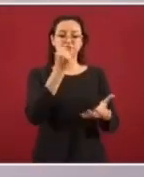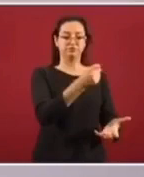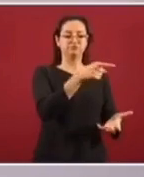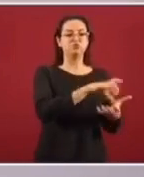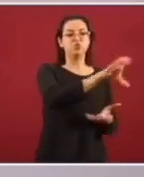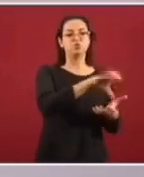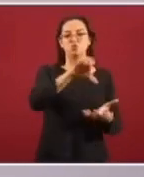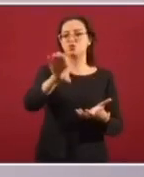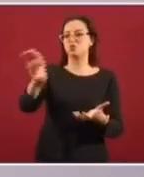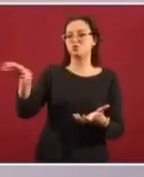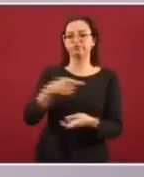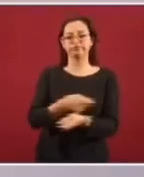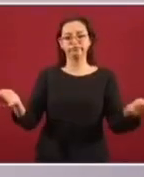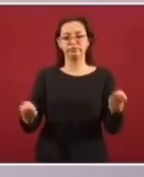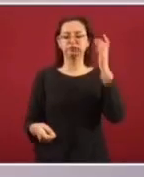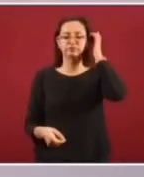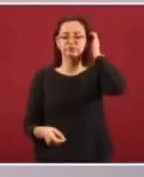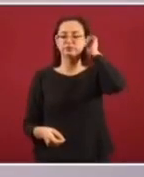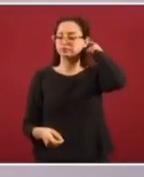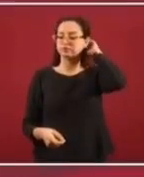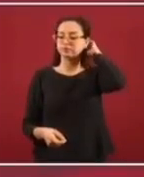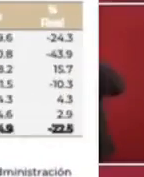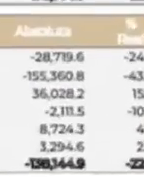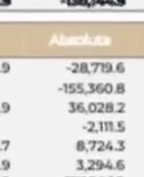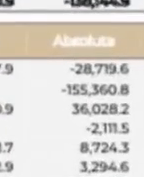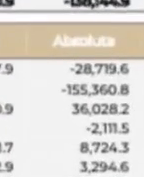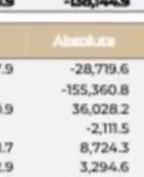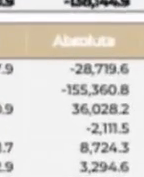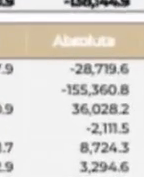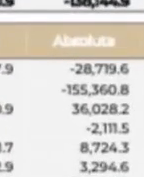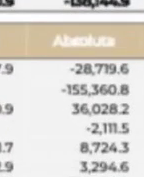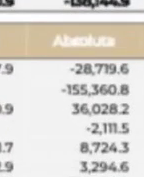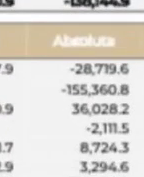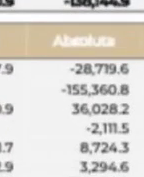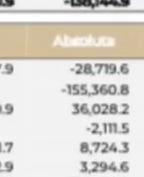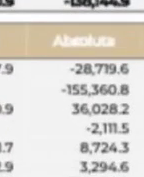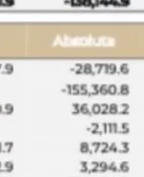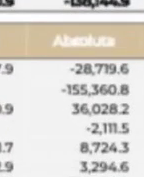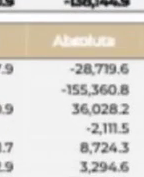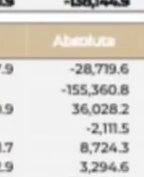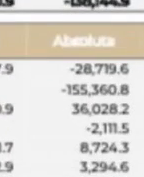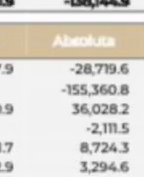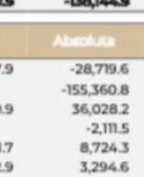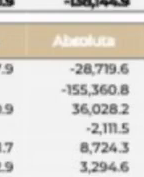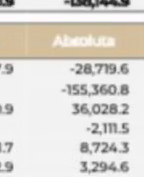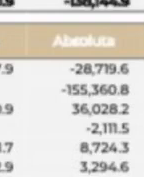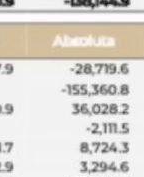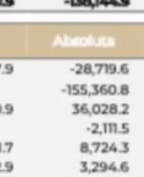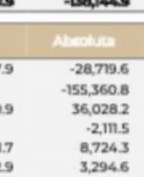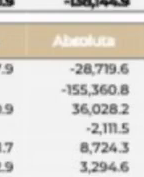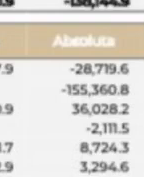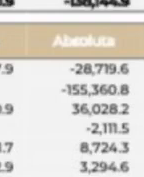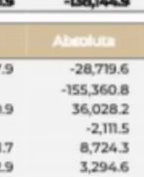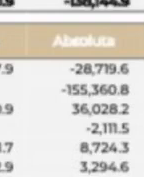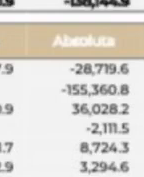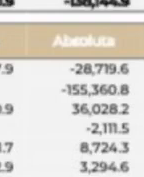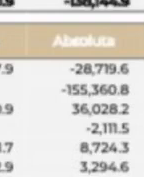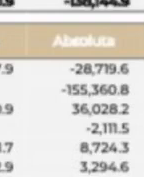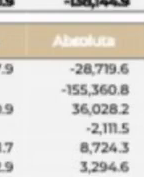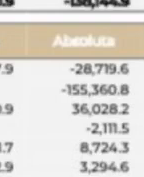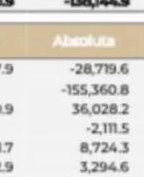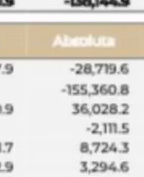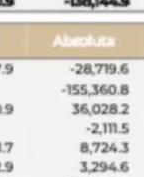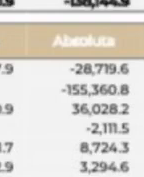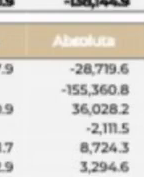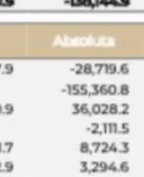distribuir. Mi recomendación es que en la distribución de esos recursos se consideren cuatro necesidades básicas.